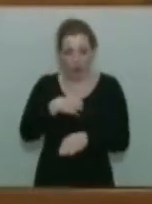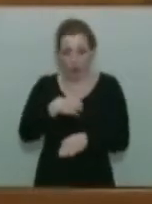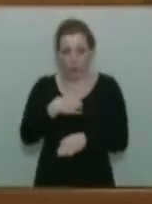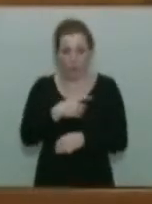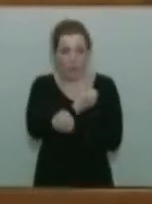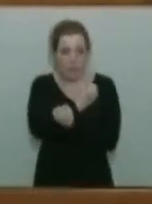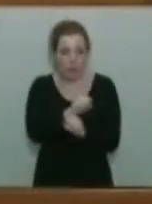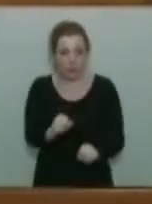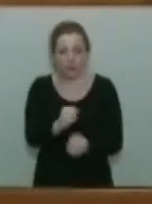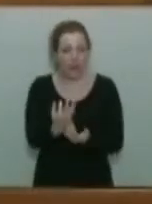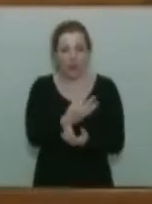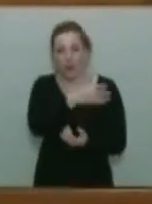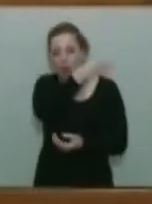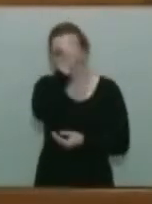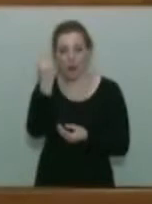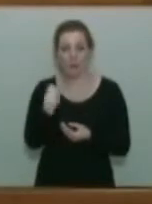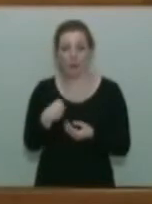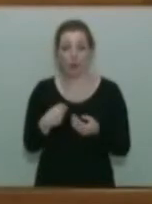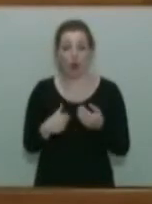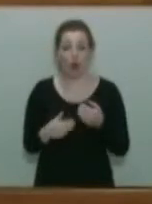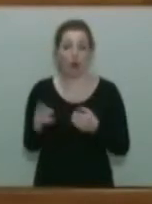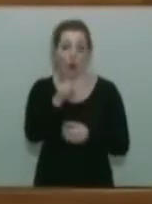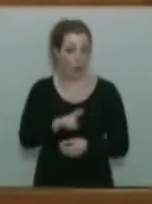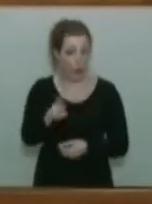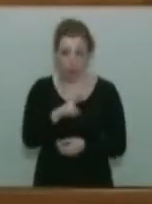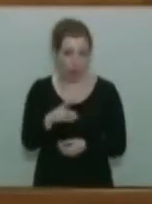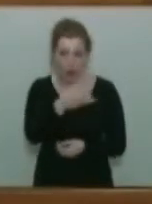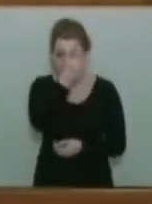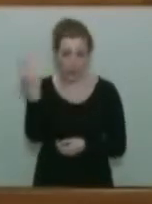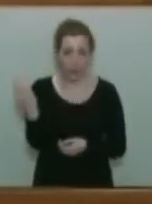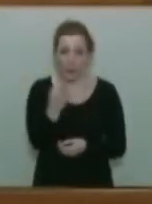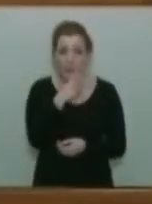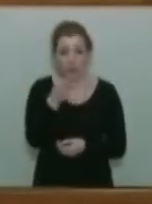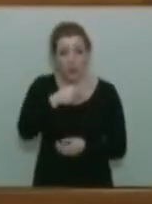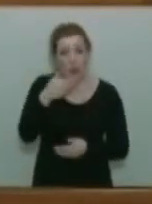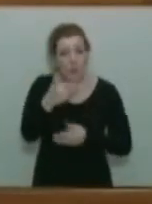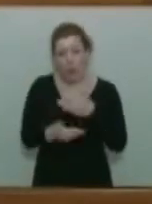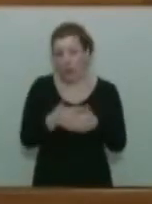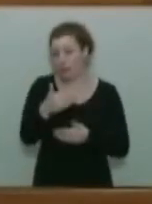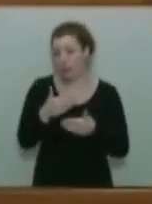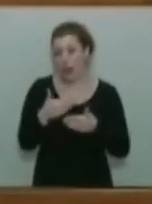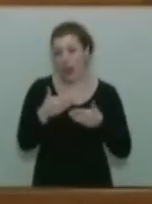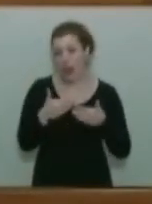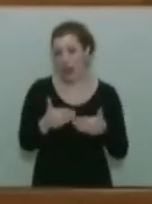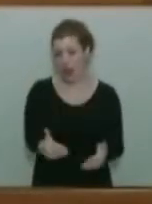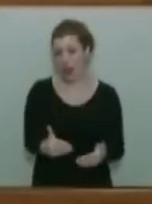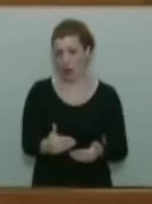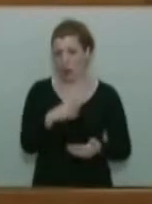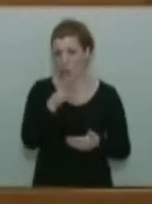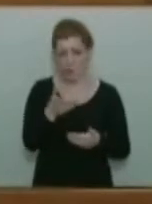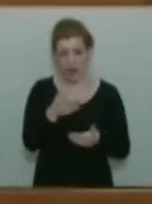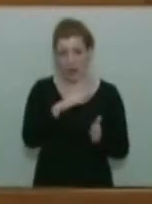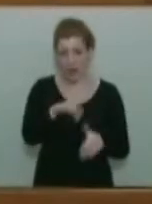que no olvidémonos de la concurrencia. Estamos haciendo, sinceramente, un proceso larguísimo para llegar al mismo punto de